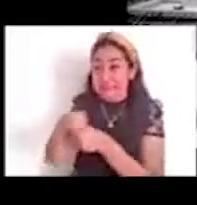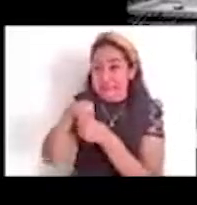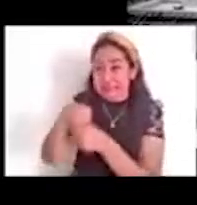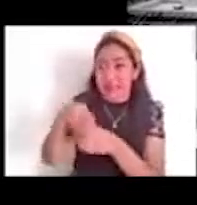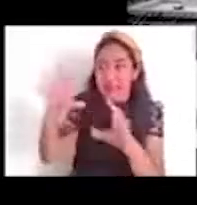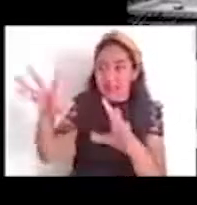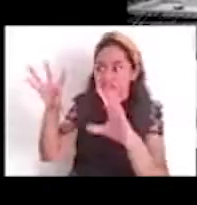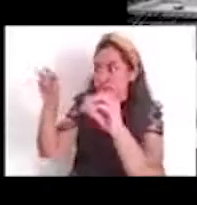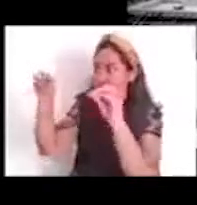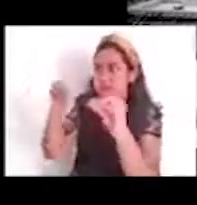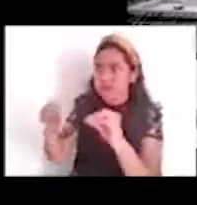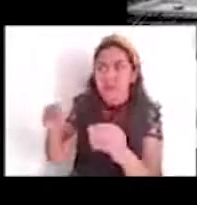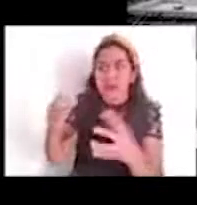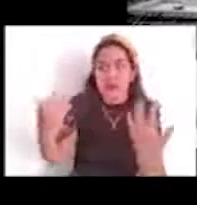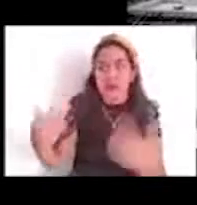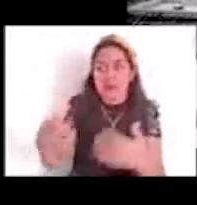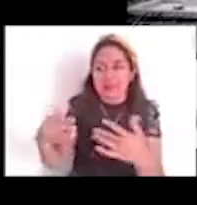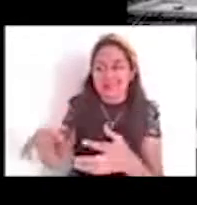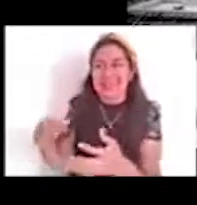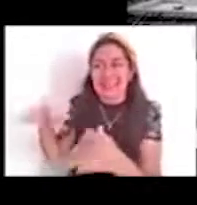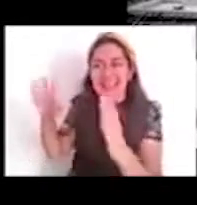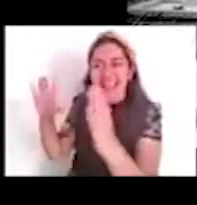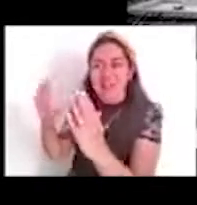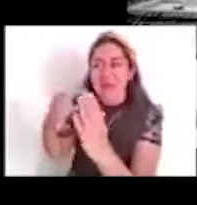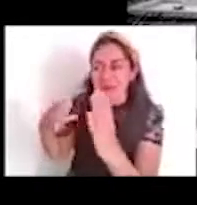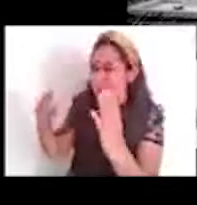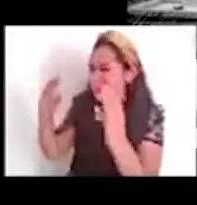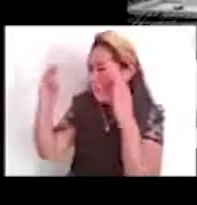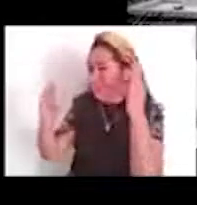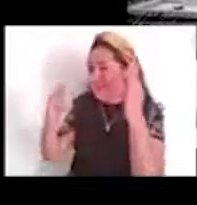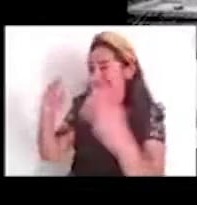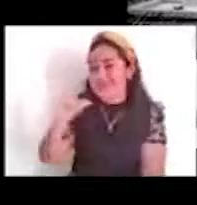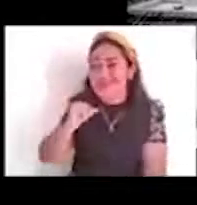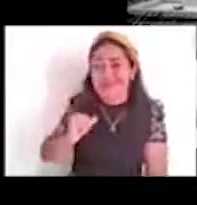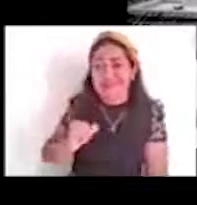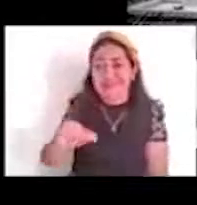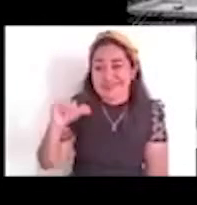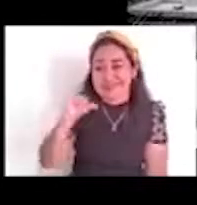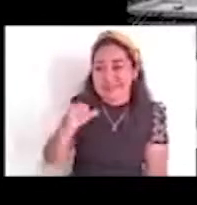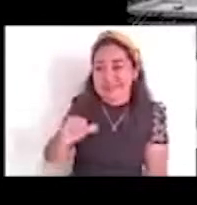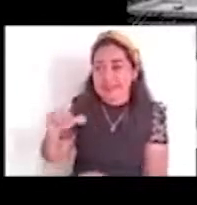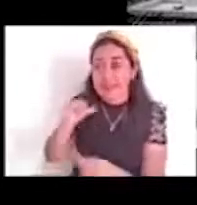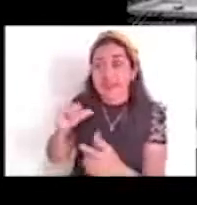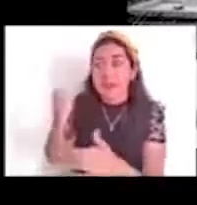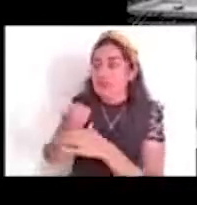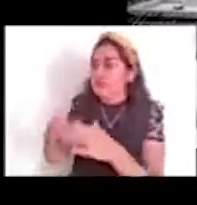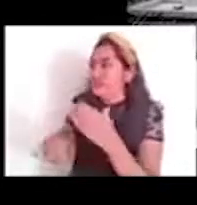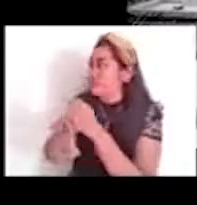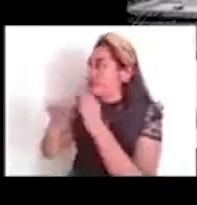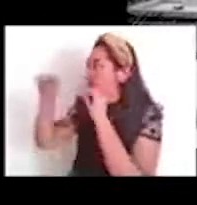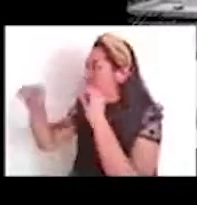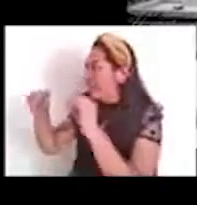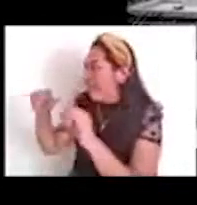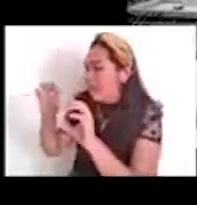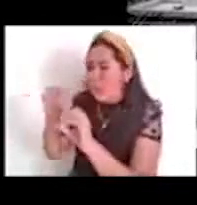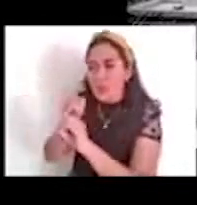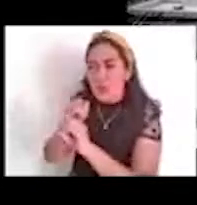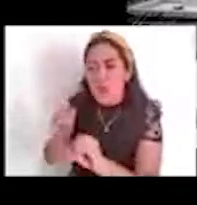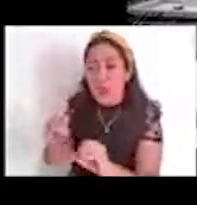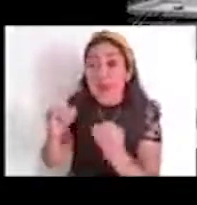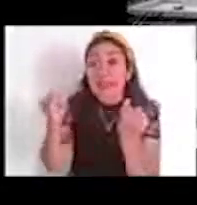en Moneda 13, viejo Museo Nacional. Fue allí donde fueron, digamos,